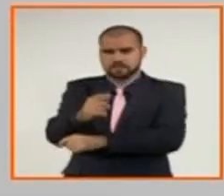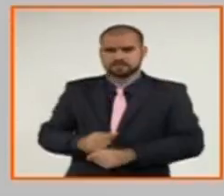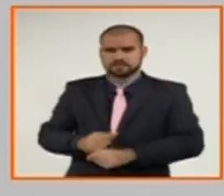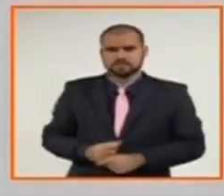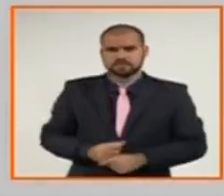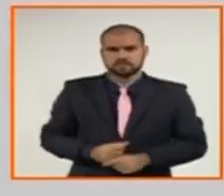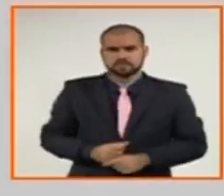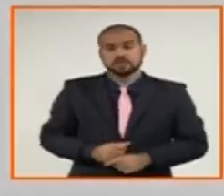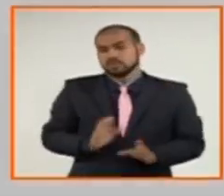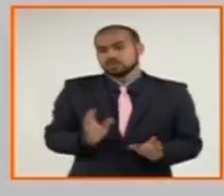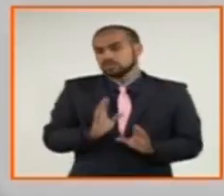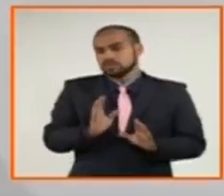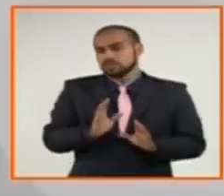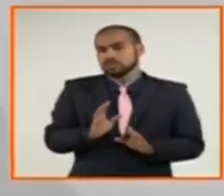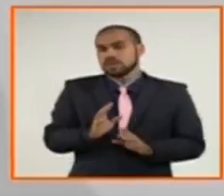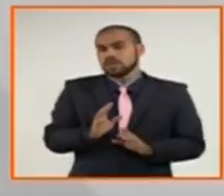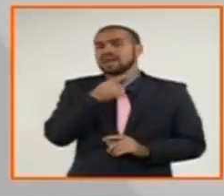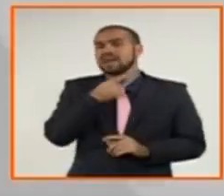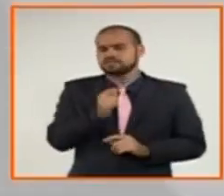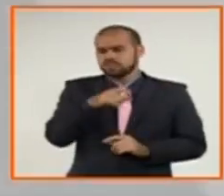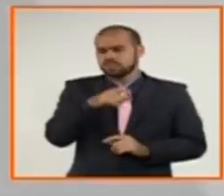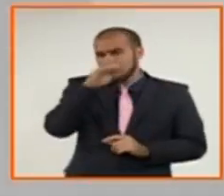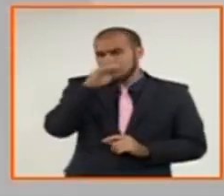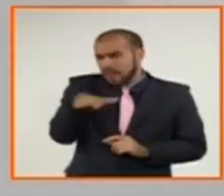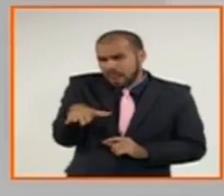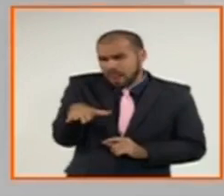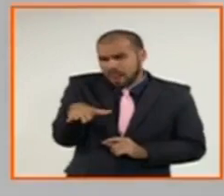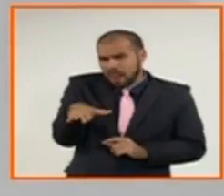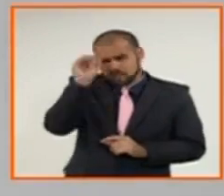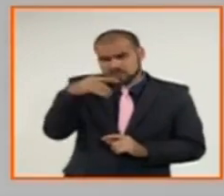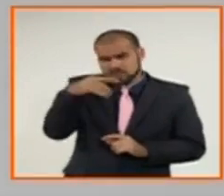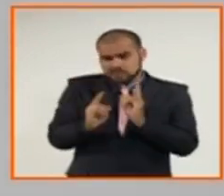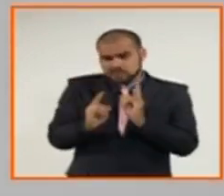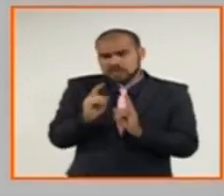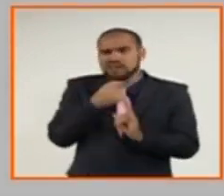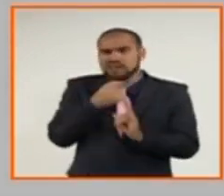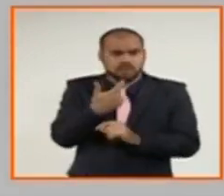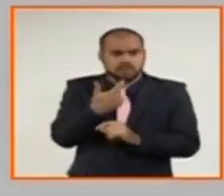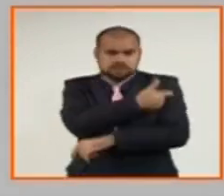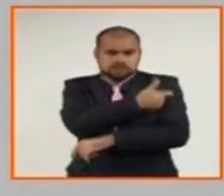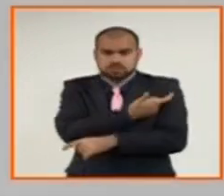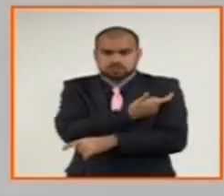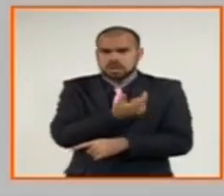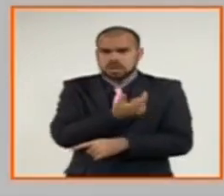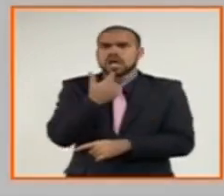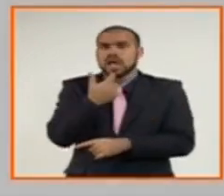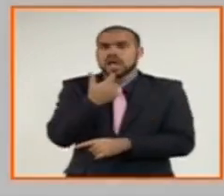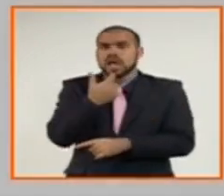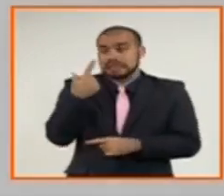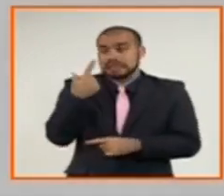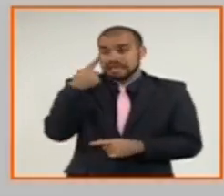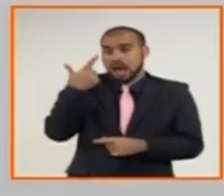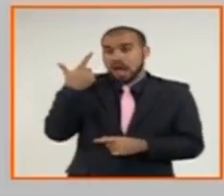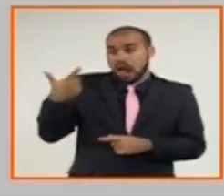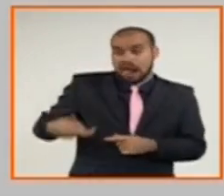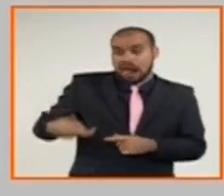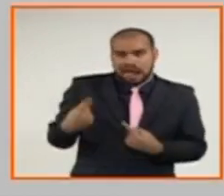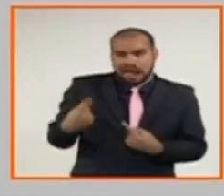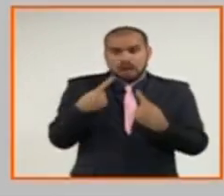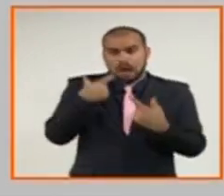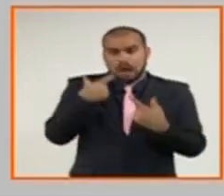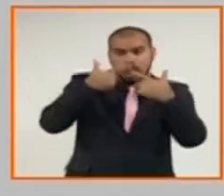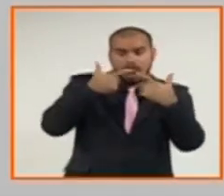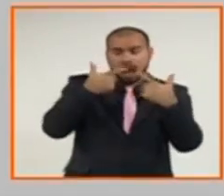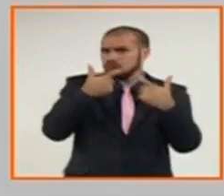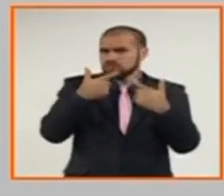actos, inclusive los niños más pequeños que corren por una penicilina, han puesto su hombro con muchísima dignidad y con muchísima